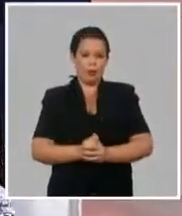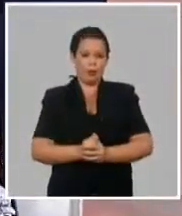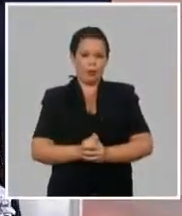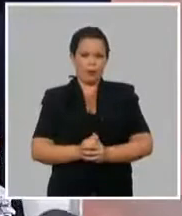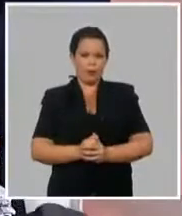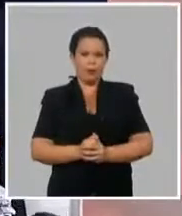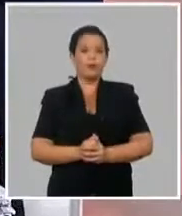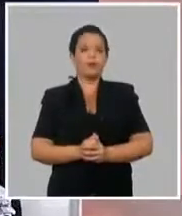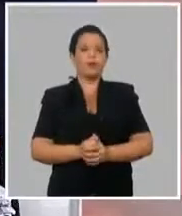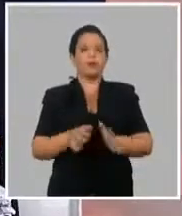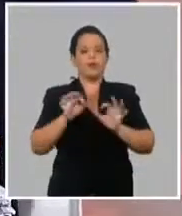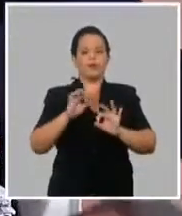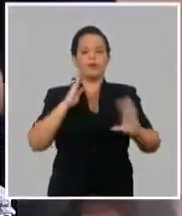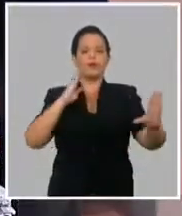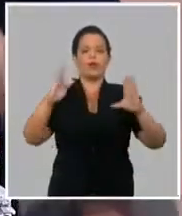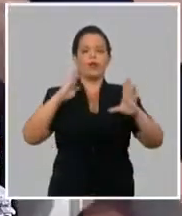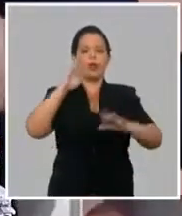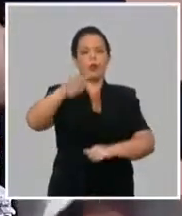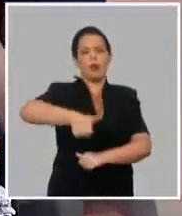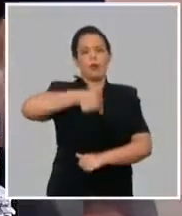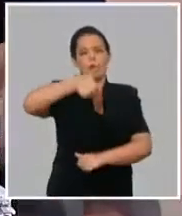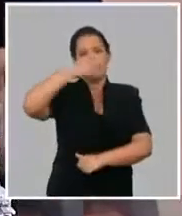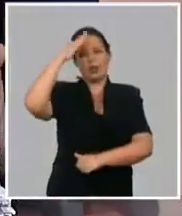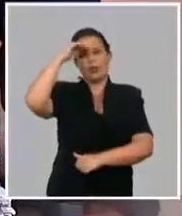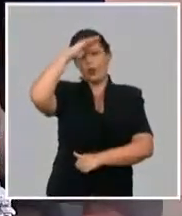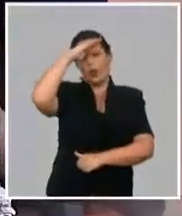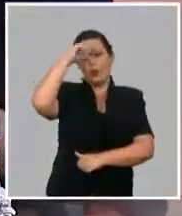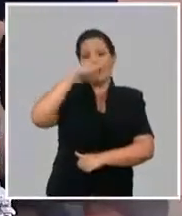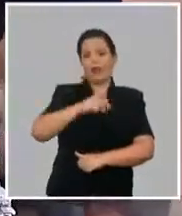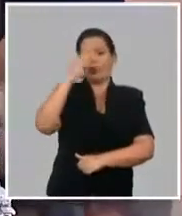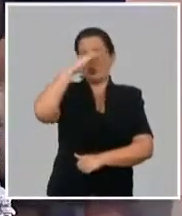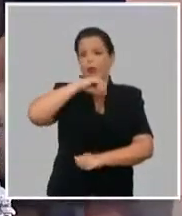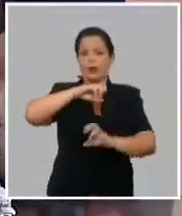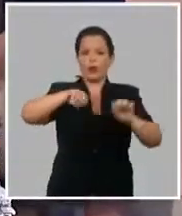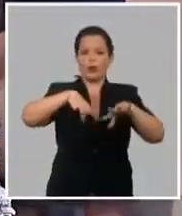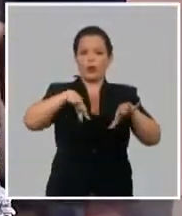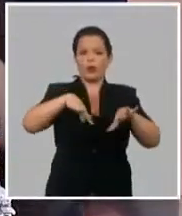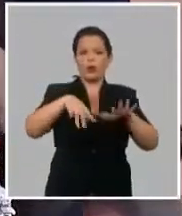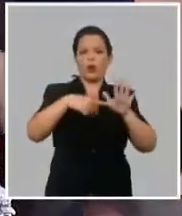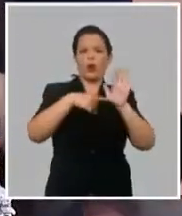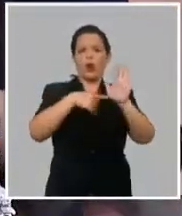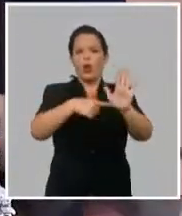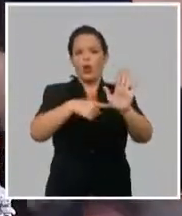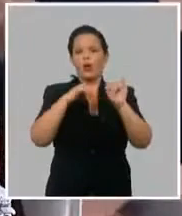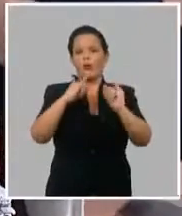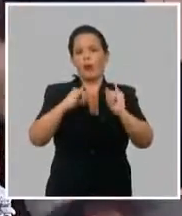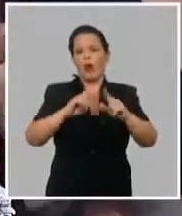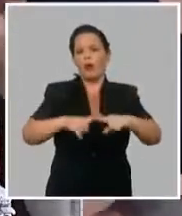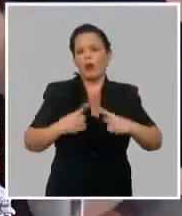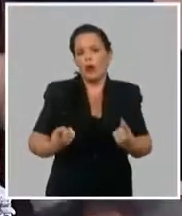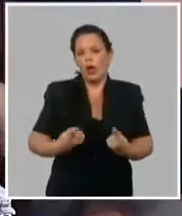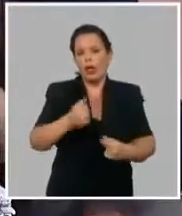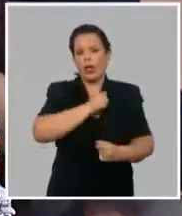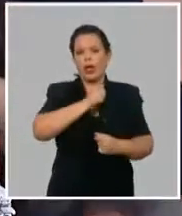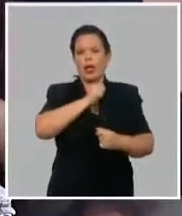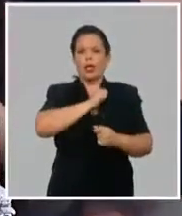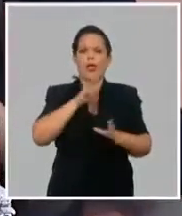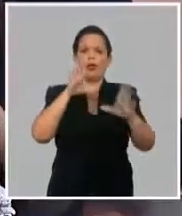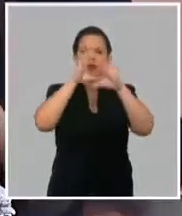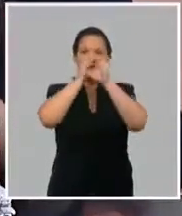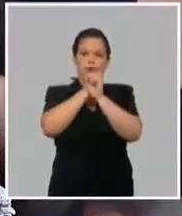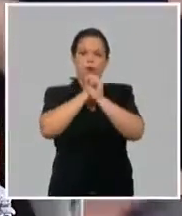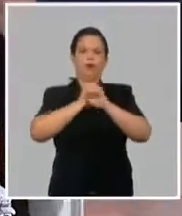el gobierno de tron hasta el final de goberno strong por una decisión espontánea del gobierno de hacerlas públicas ocurrió a partir de presión